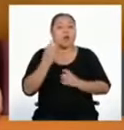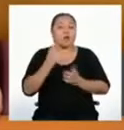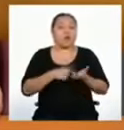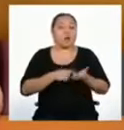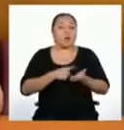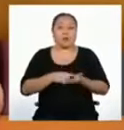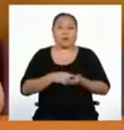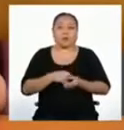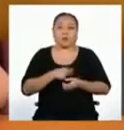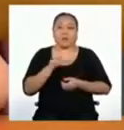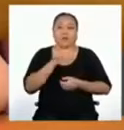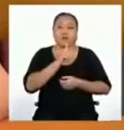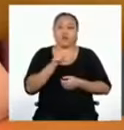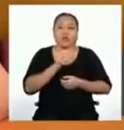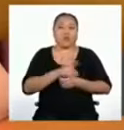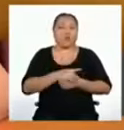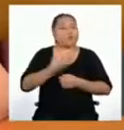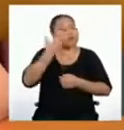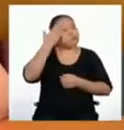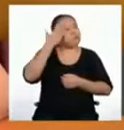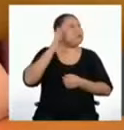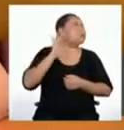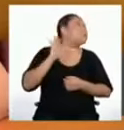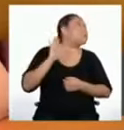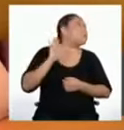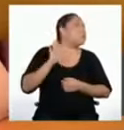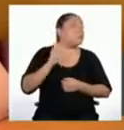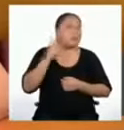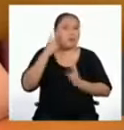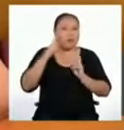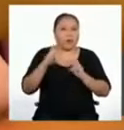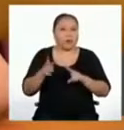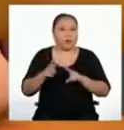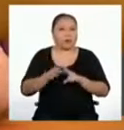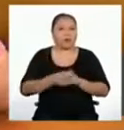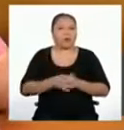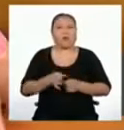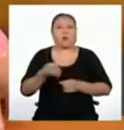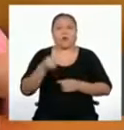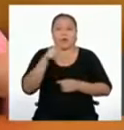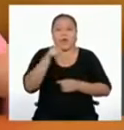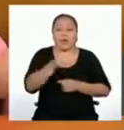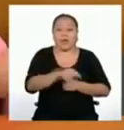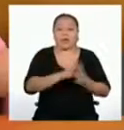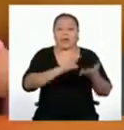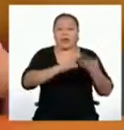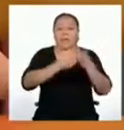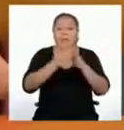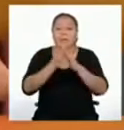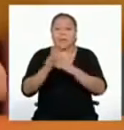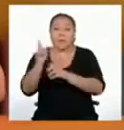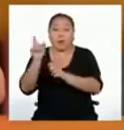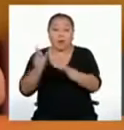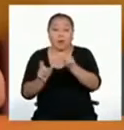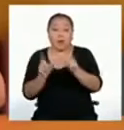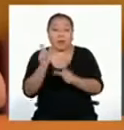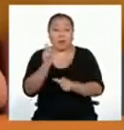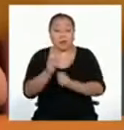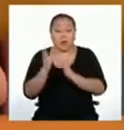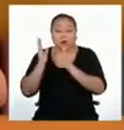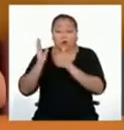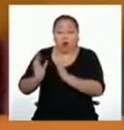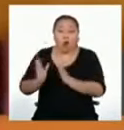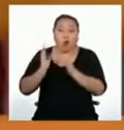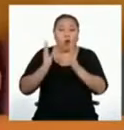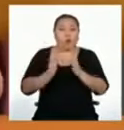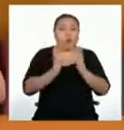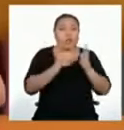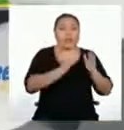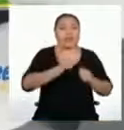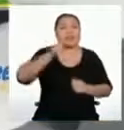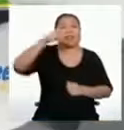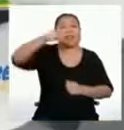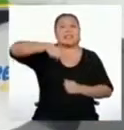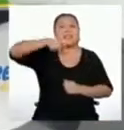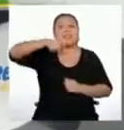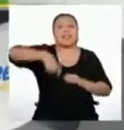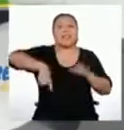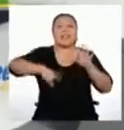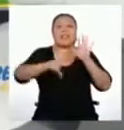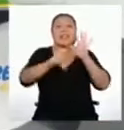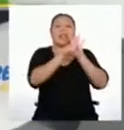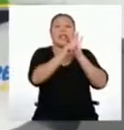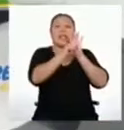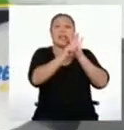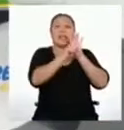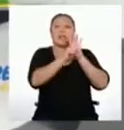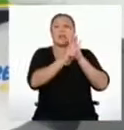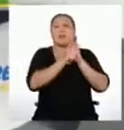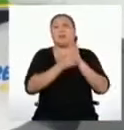no queremos prestarle atención. Para que la población se organice, necesita leyes. Uy,